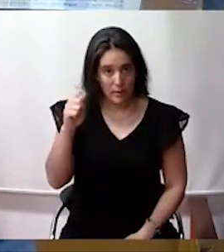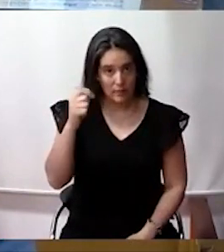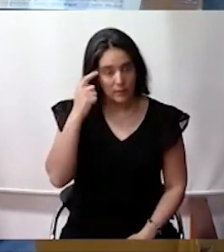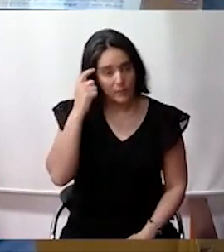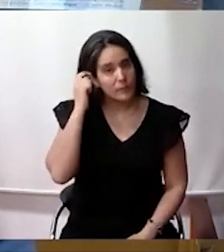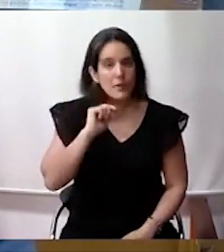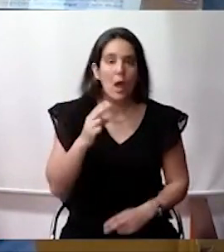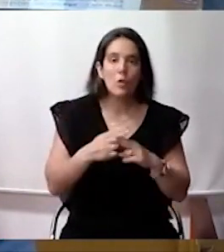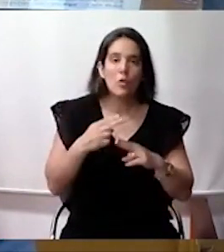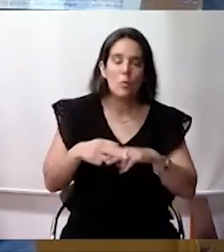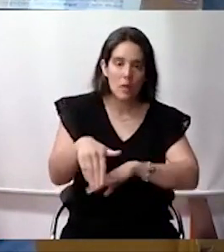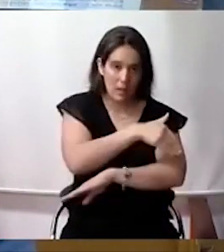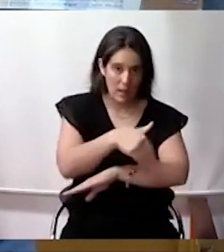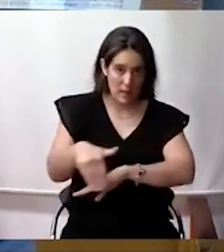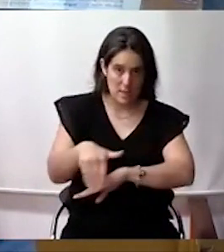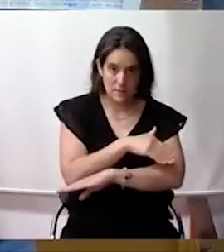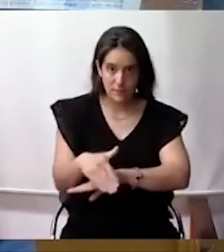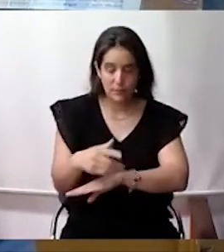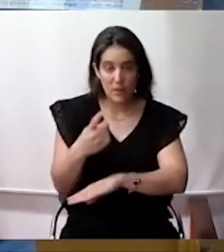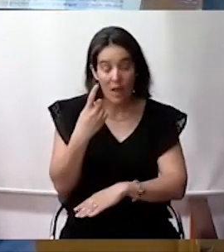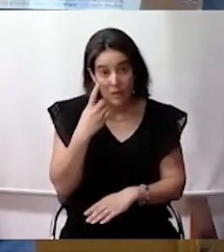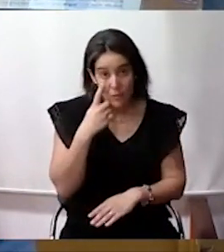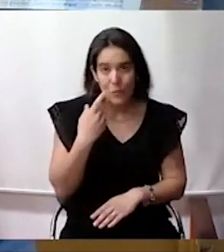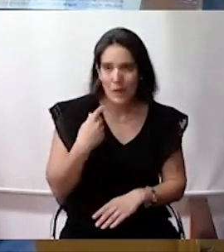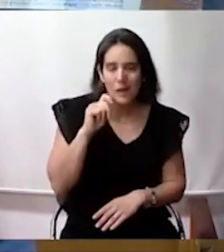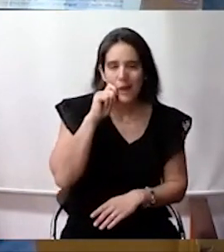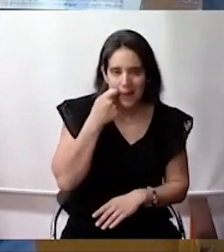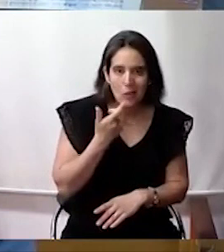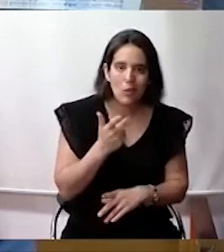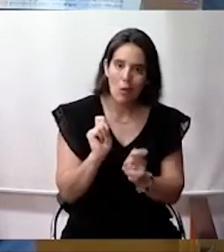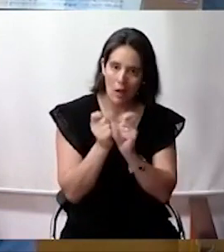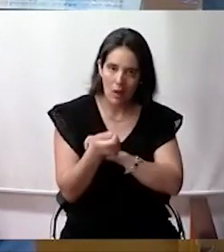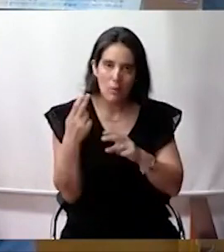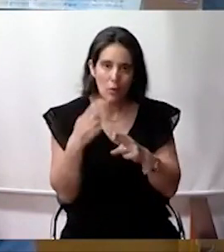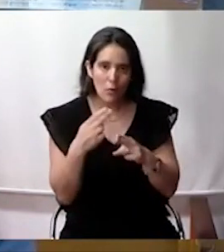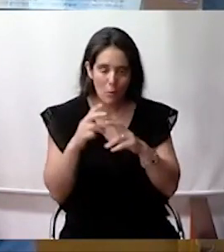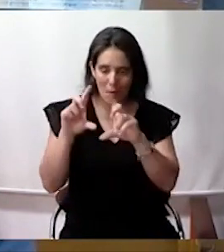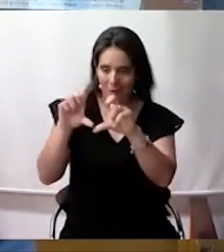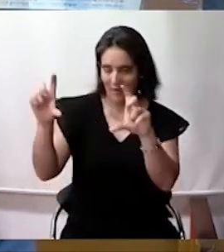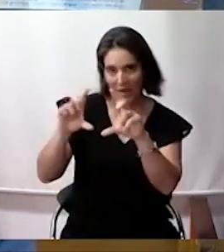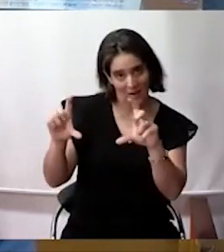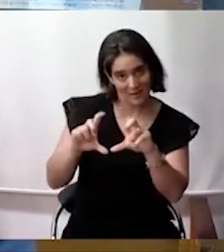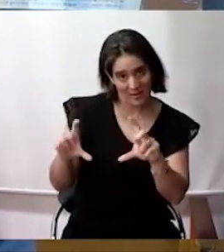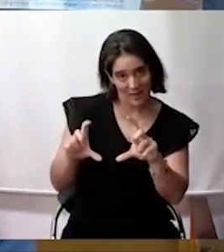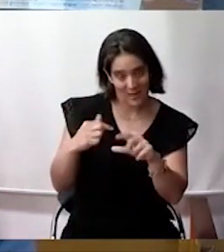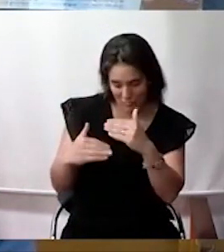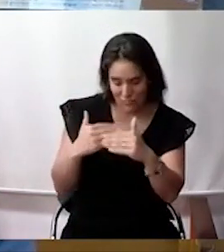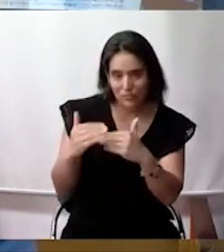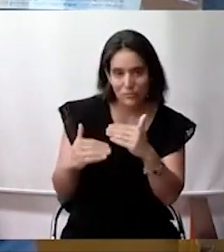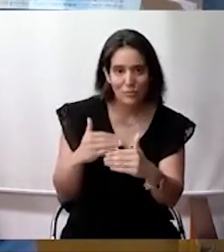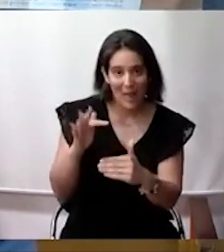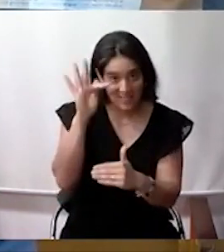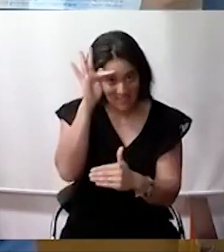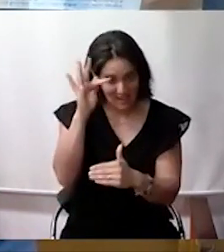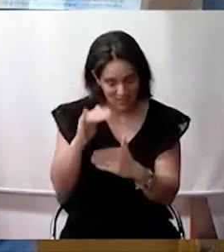nomenclatura de las calles podemos ver con agrado el cambio que se ha realizado en la cartelería acompañando los avances tecnológicos